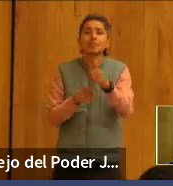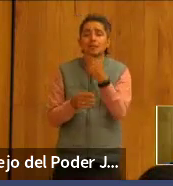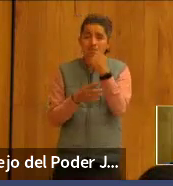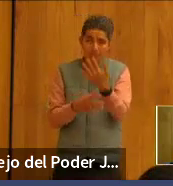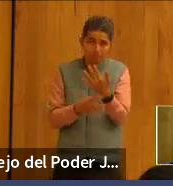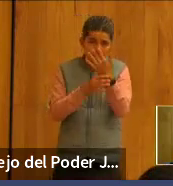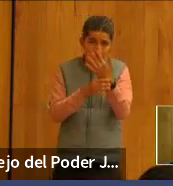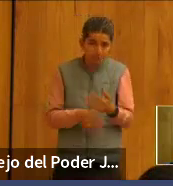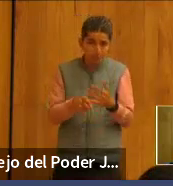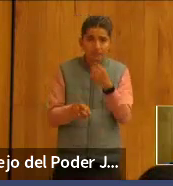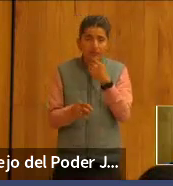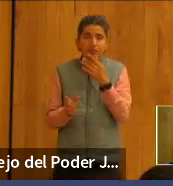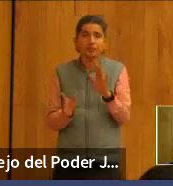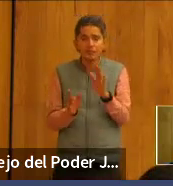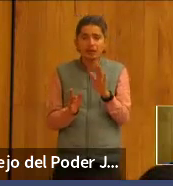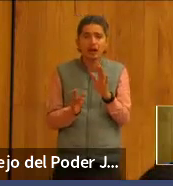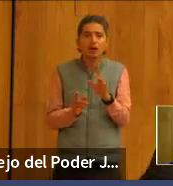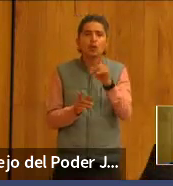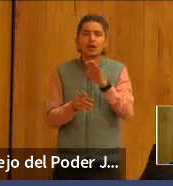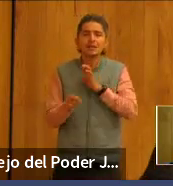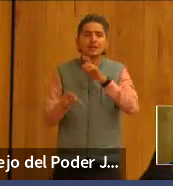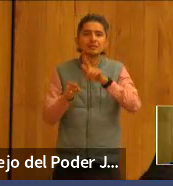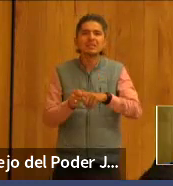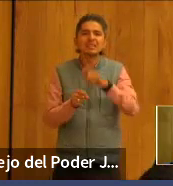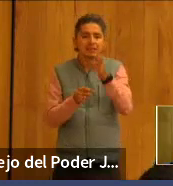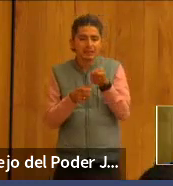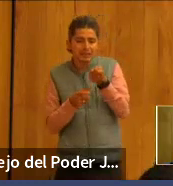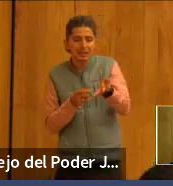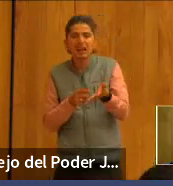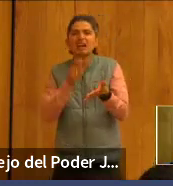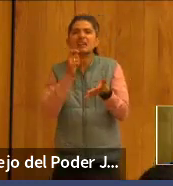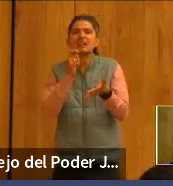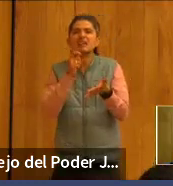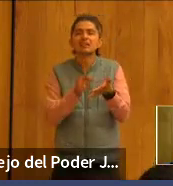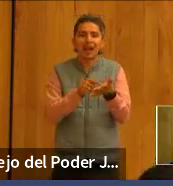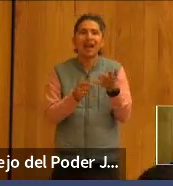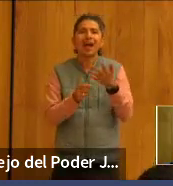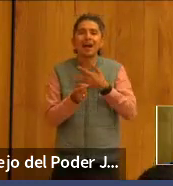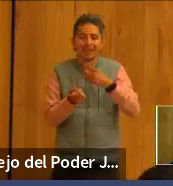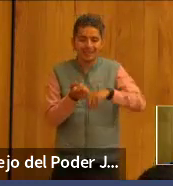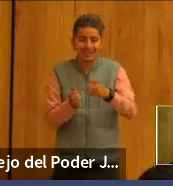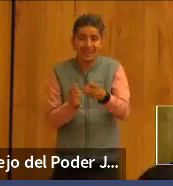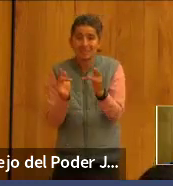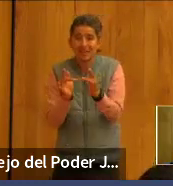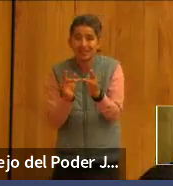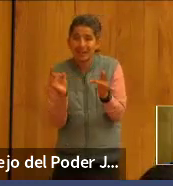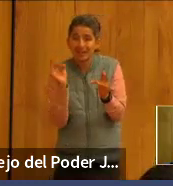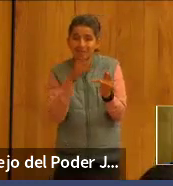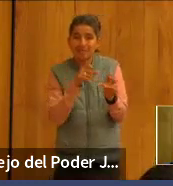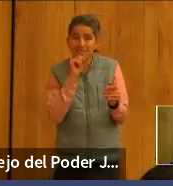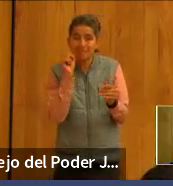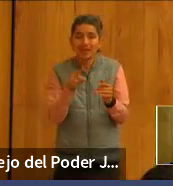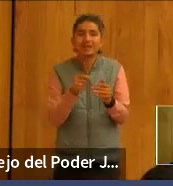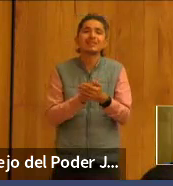que le asigna una particularidad, un apodo, y ese apodo sale de esos mensajes. Precisamente por